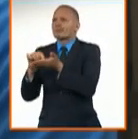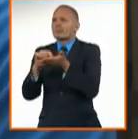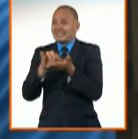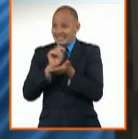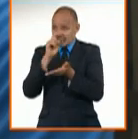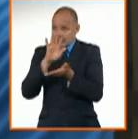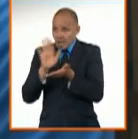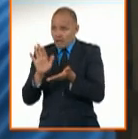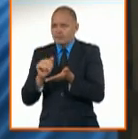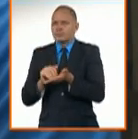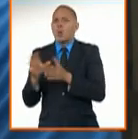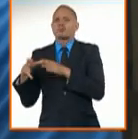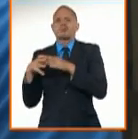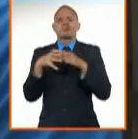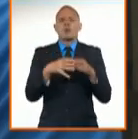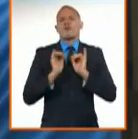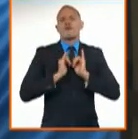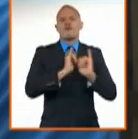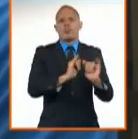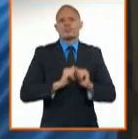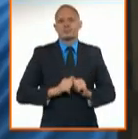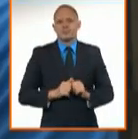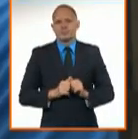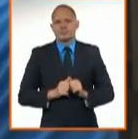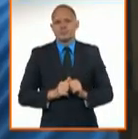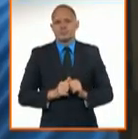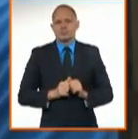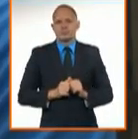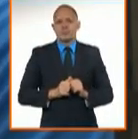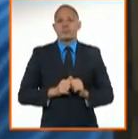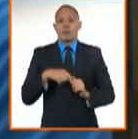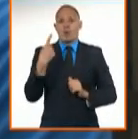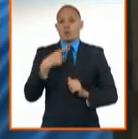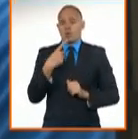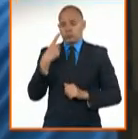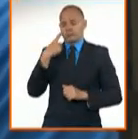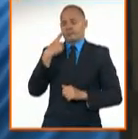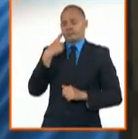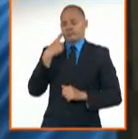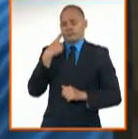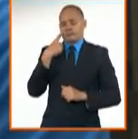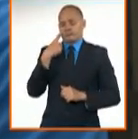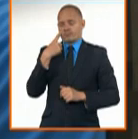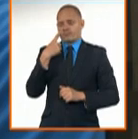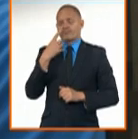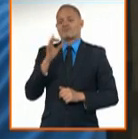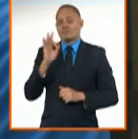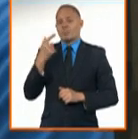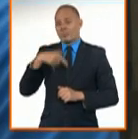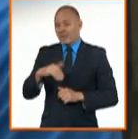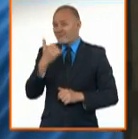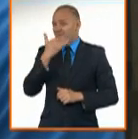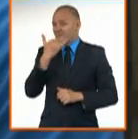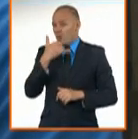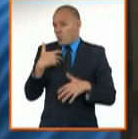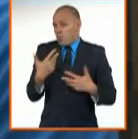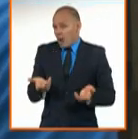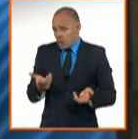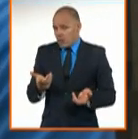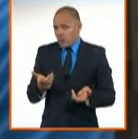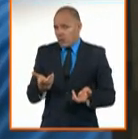se detectó se determinó que realmente la parte afectada solamente correspondía